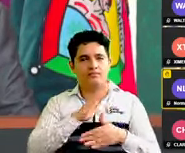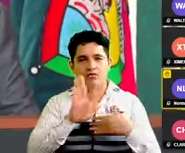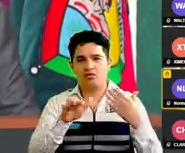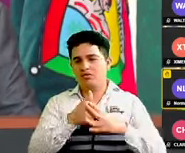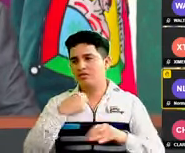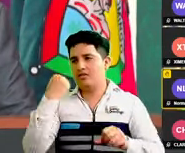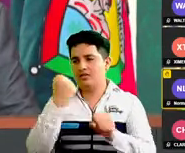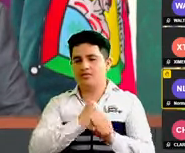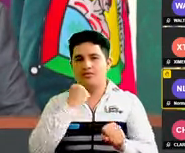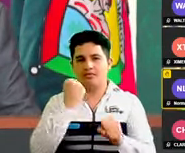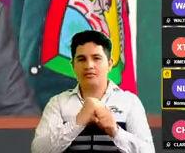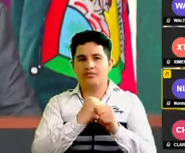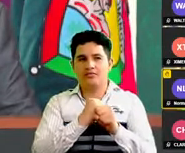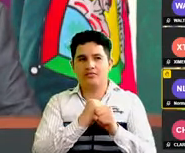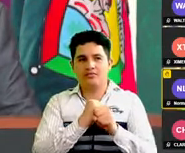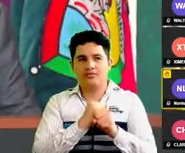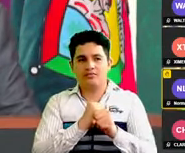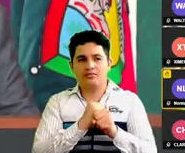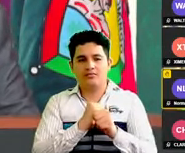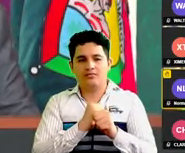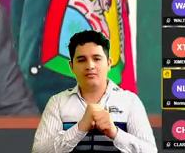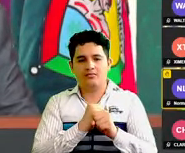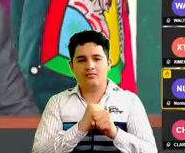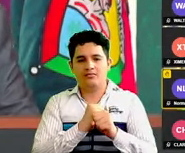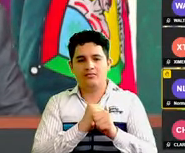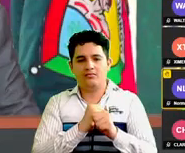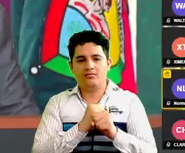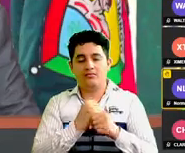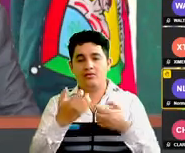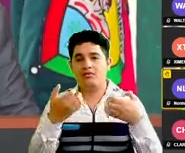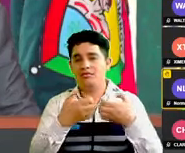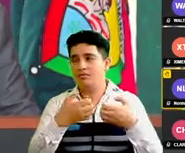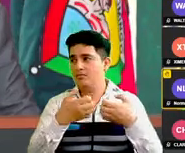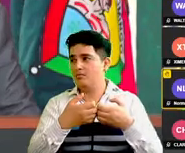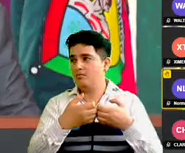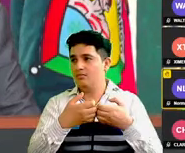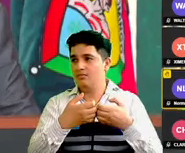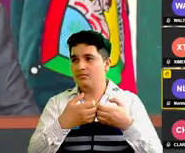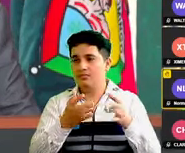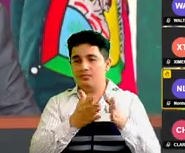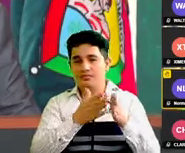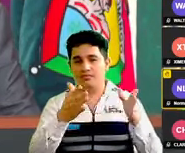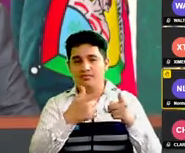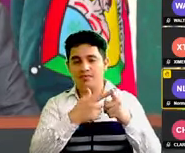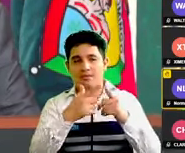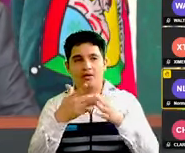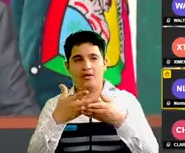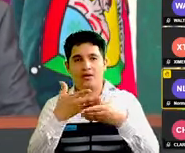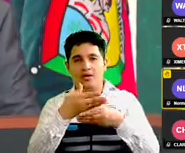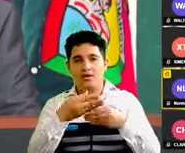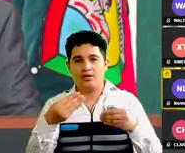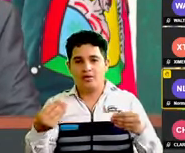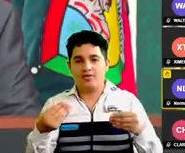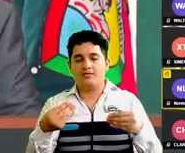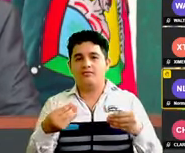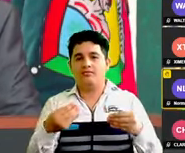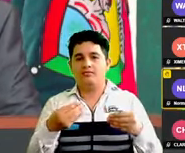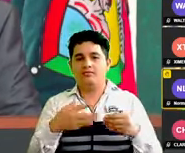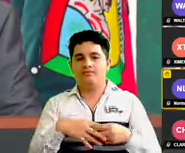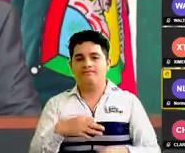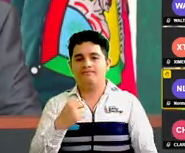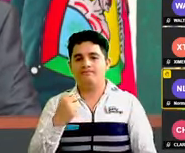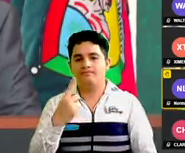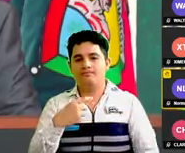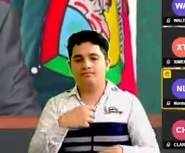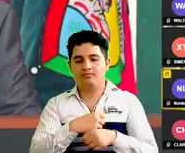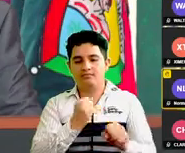esfuerzo. Vamos a oxigenar los equipos en una gran parte y tenemos que entender que si bien